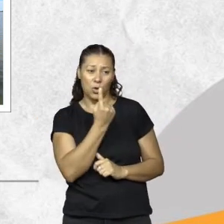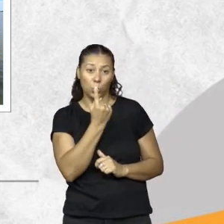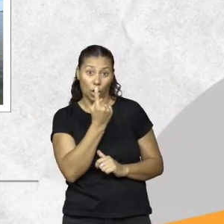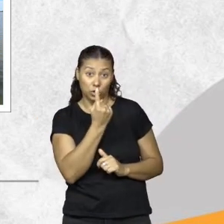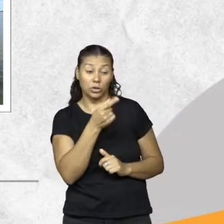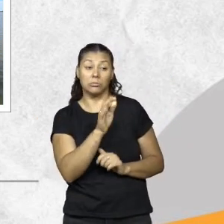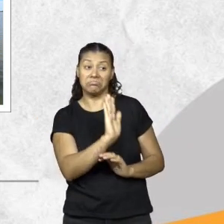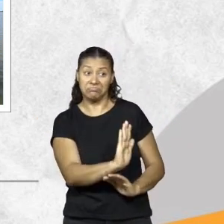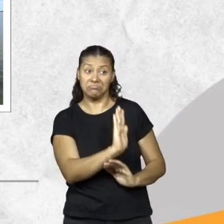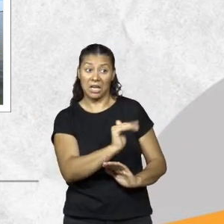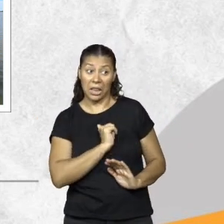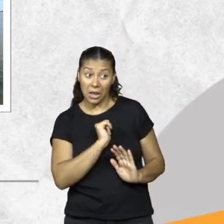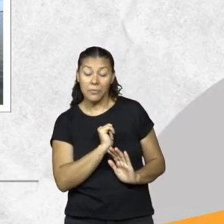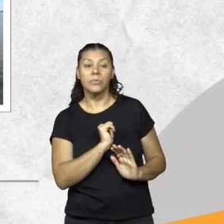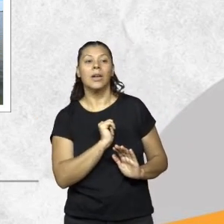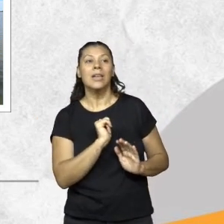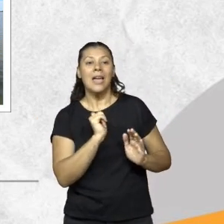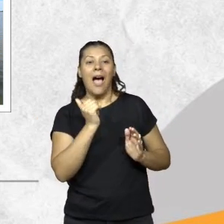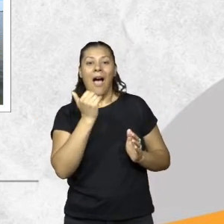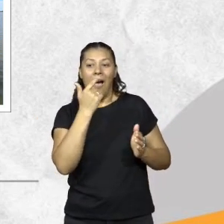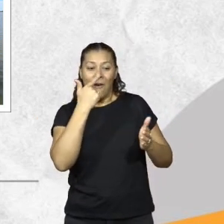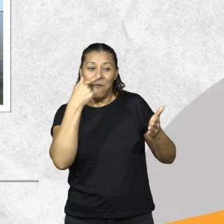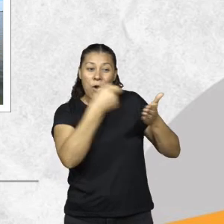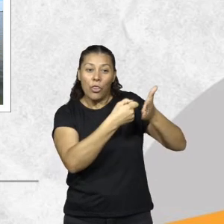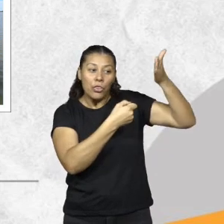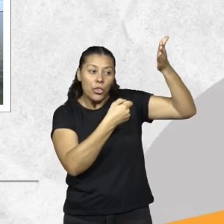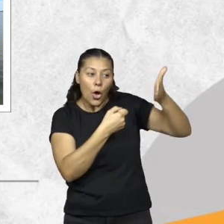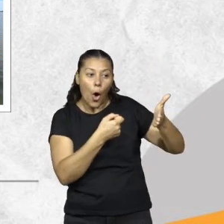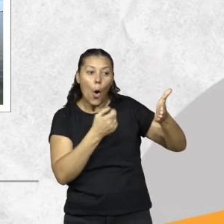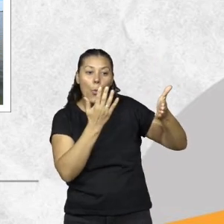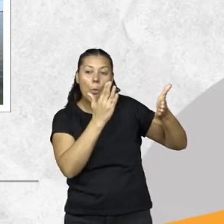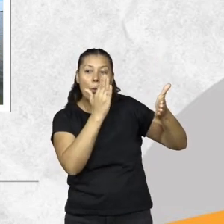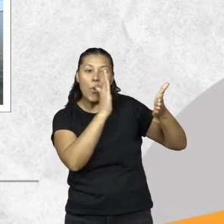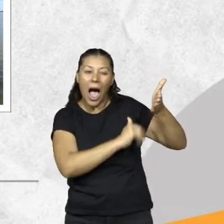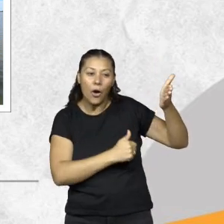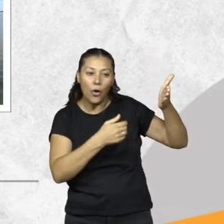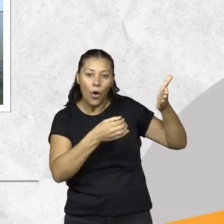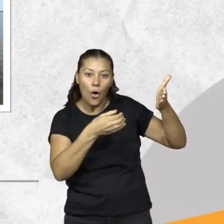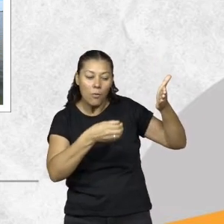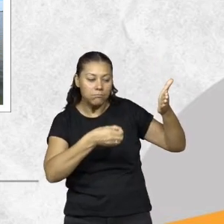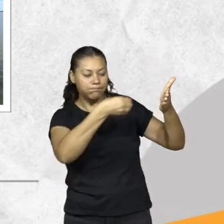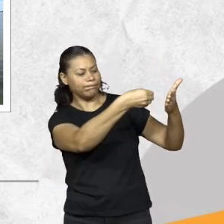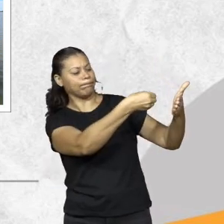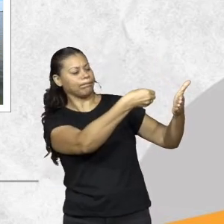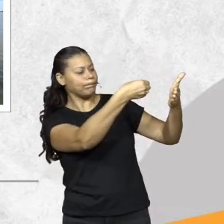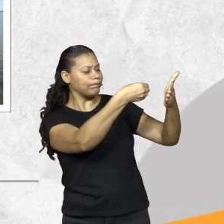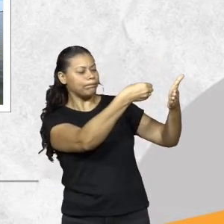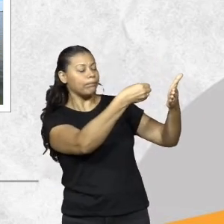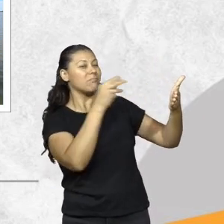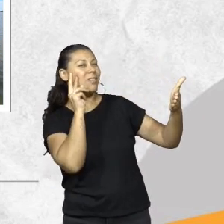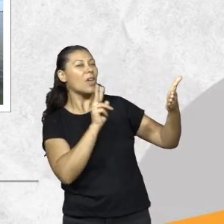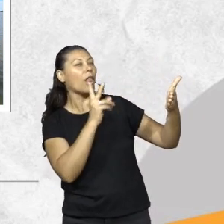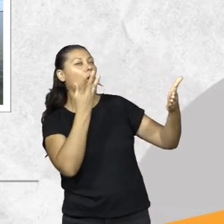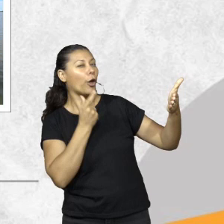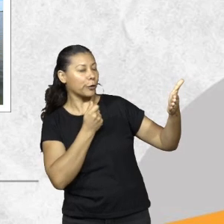ahí miras qué pasó con el color del agua. Y ahí ven la ficha y el formulario de